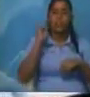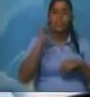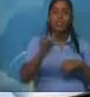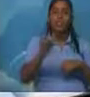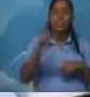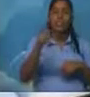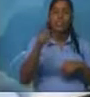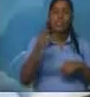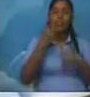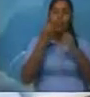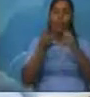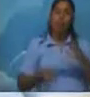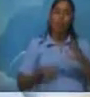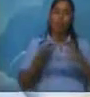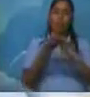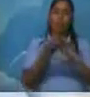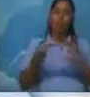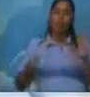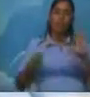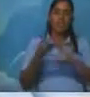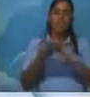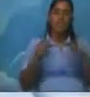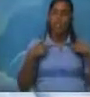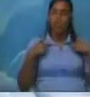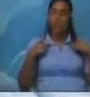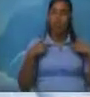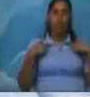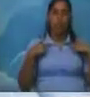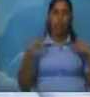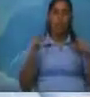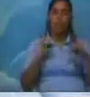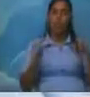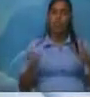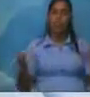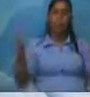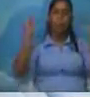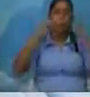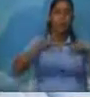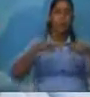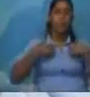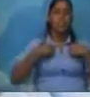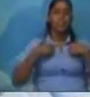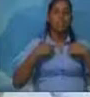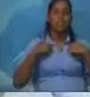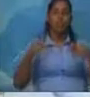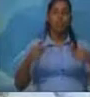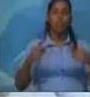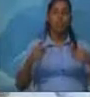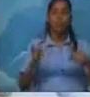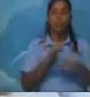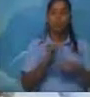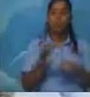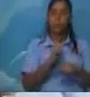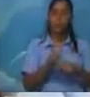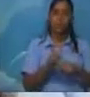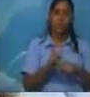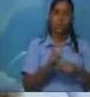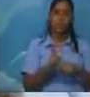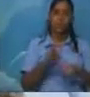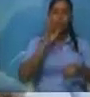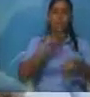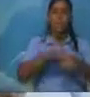ofrecido ropa no Nos pondremos esa ropa y si le han ofrecido ropa no no pondremos